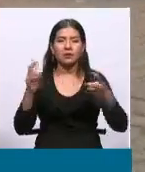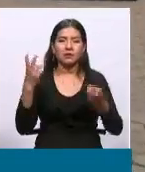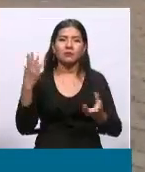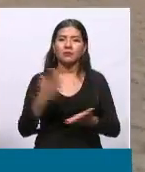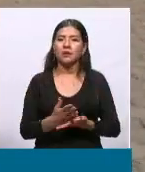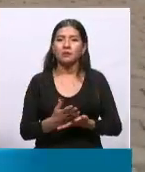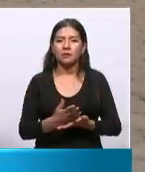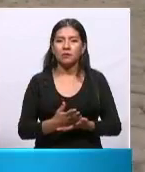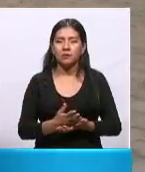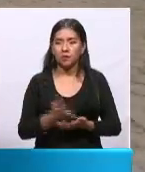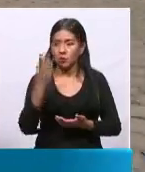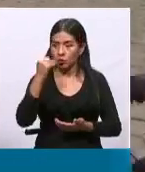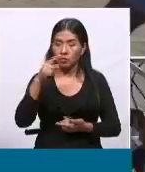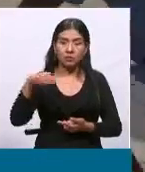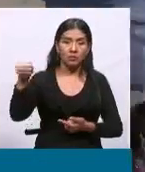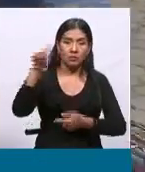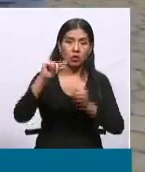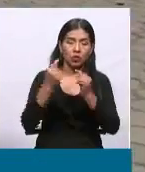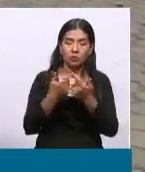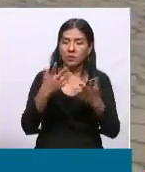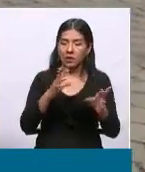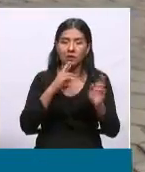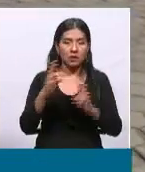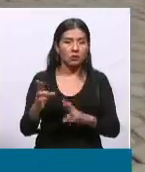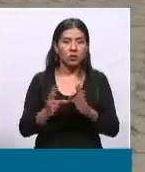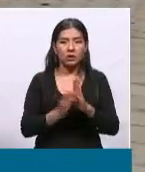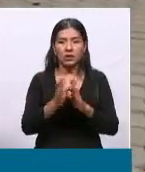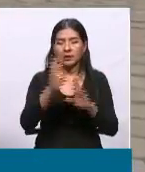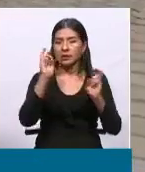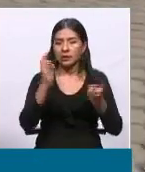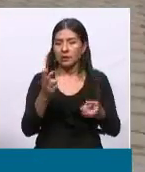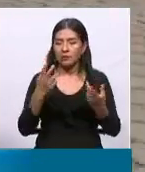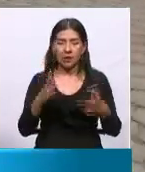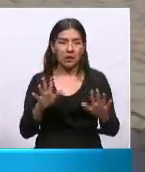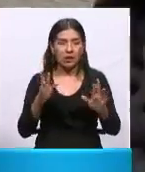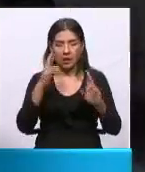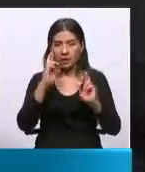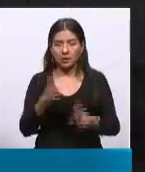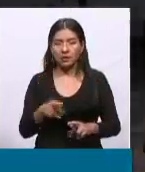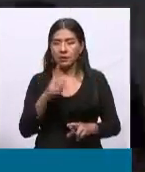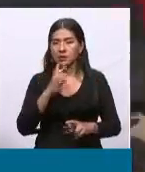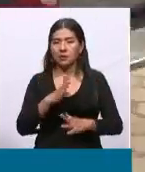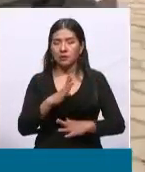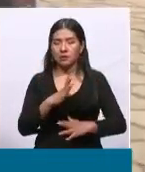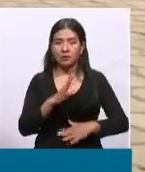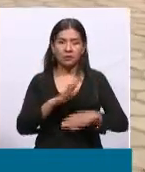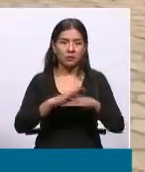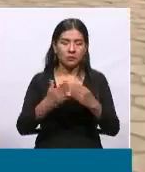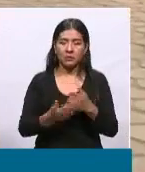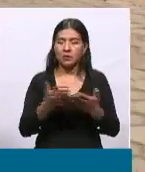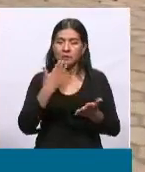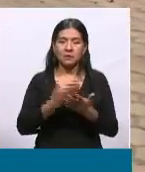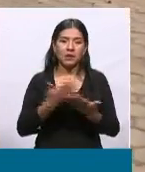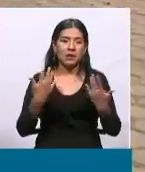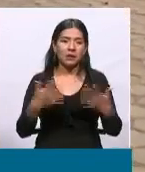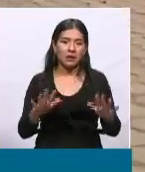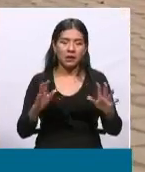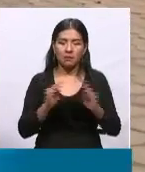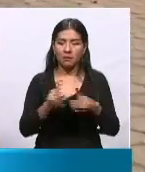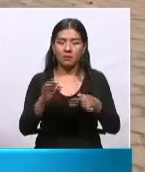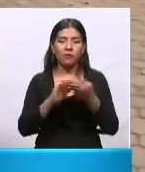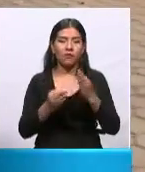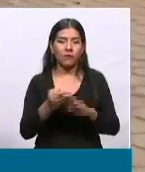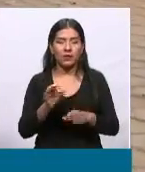si es que hasta ese momento no se tenía certeza, certidumbre respecto de la fecha del